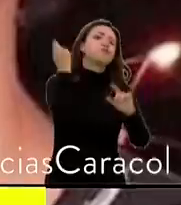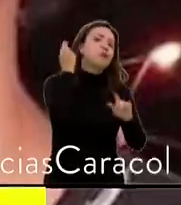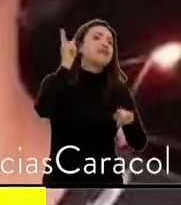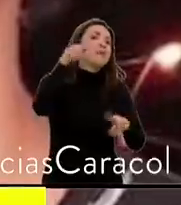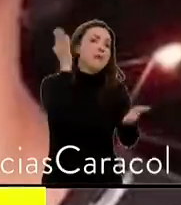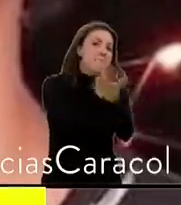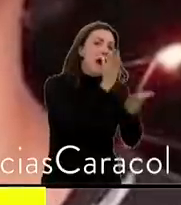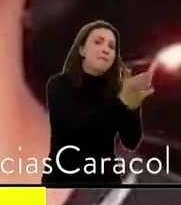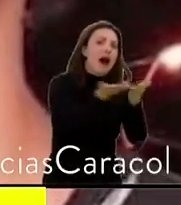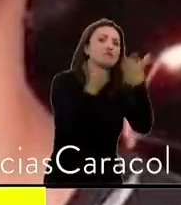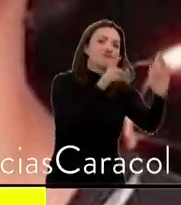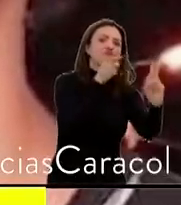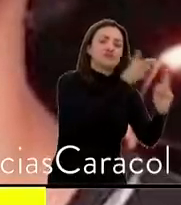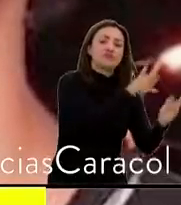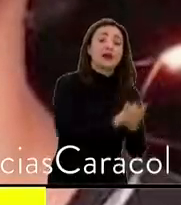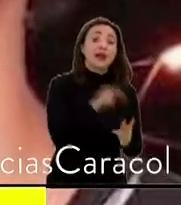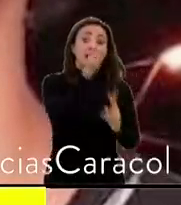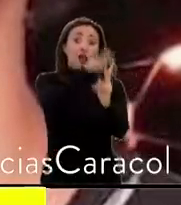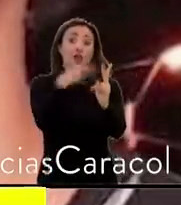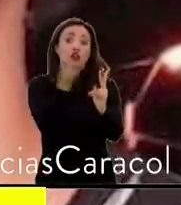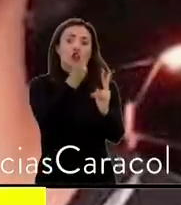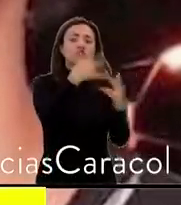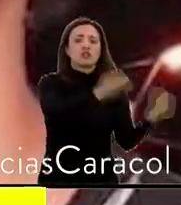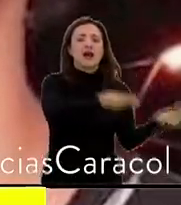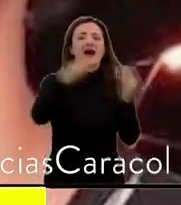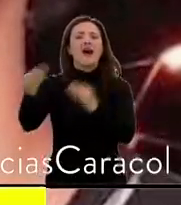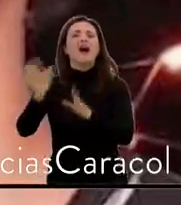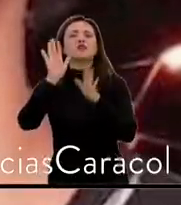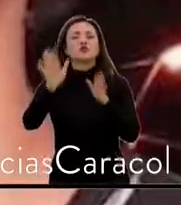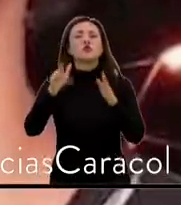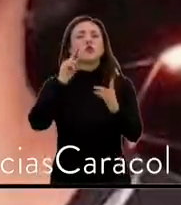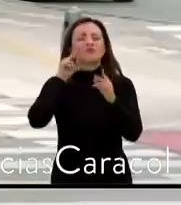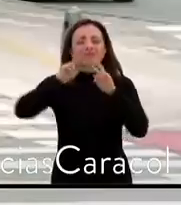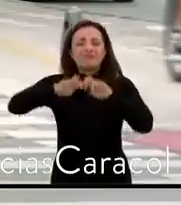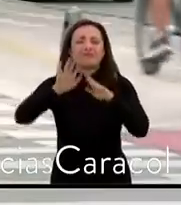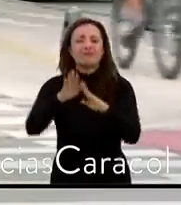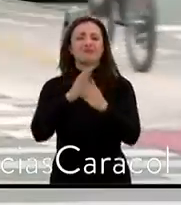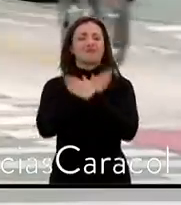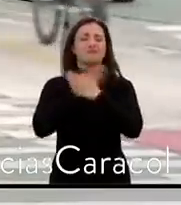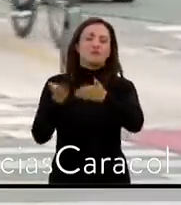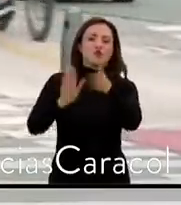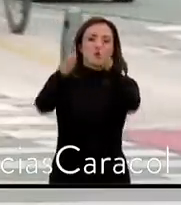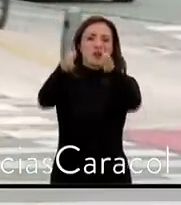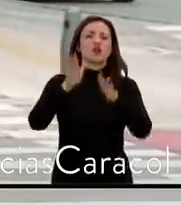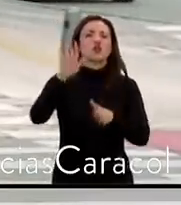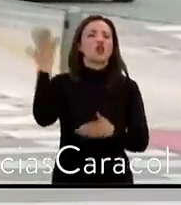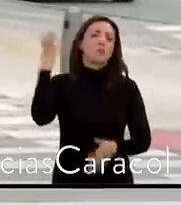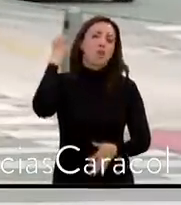poco. Los cuerpos de los dos jóvenes fueron trasladados a la morgue de Montería.